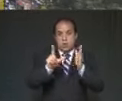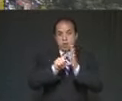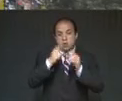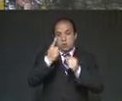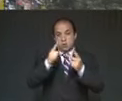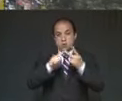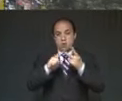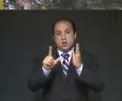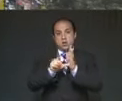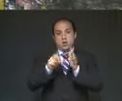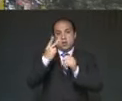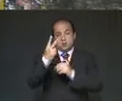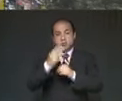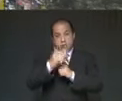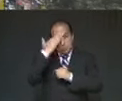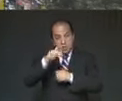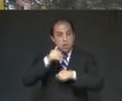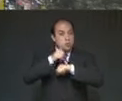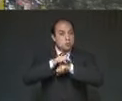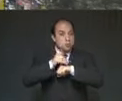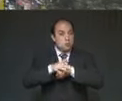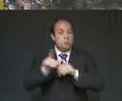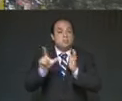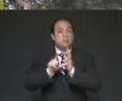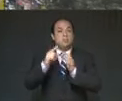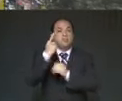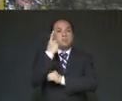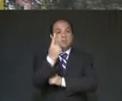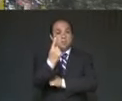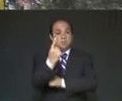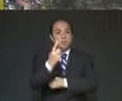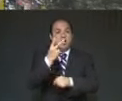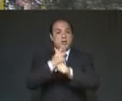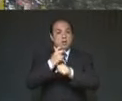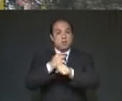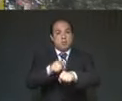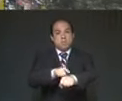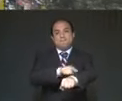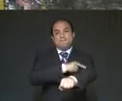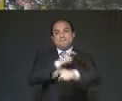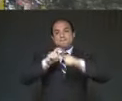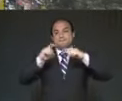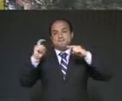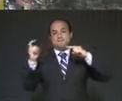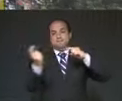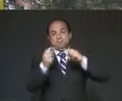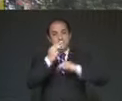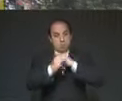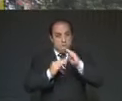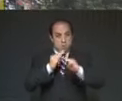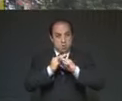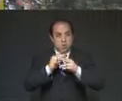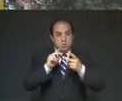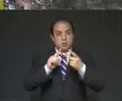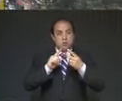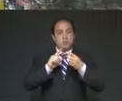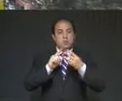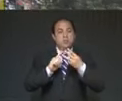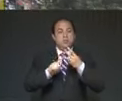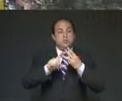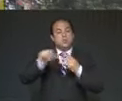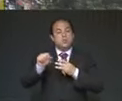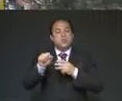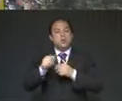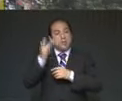pero sabemos por los números que la línea 1 es la segunda más larga del mundo, después también está la de Santo Domingo, que durante un tiempo